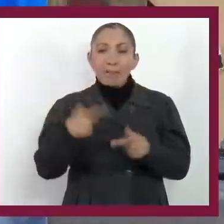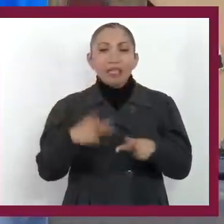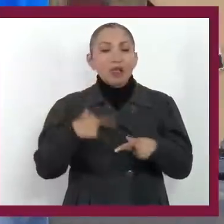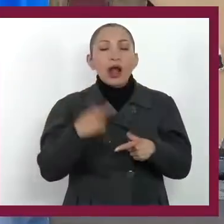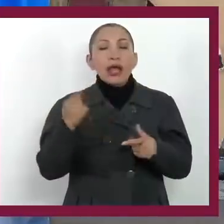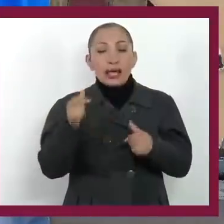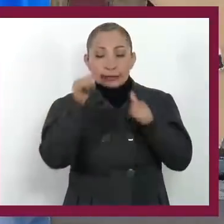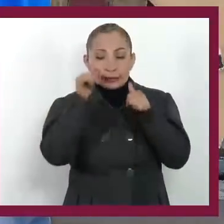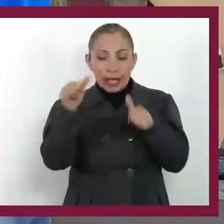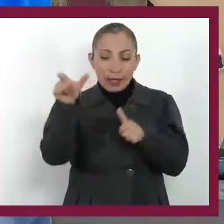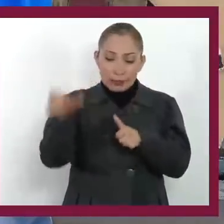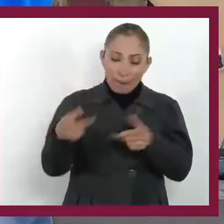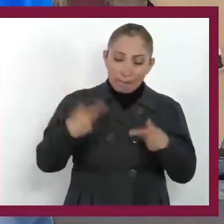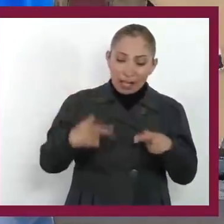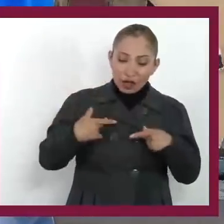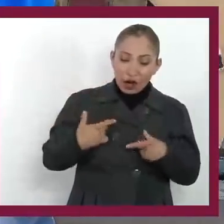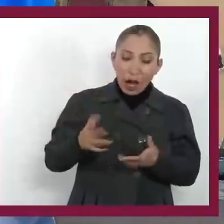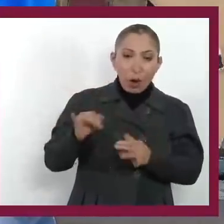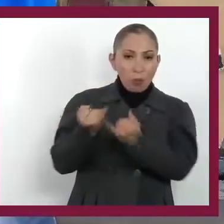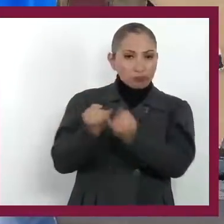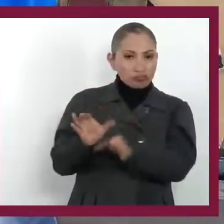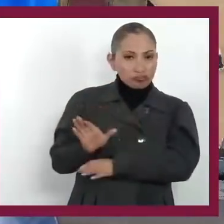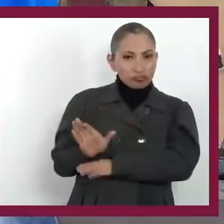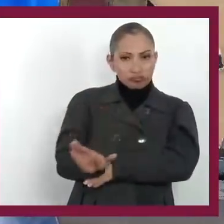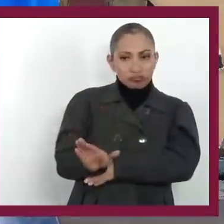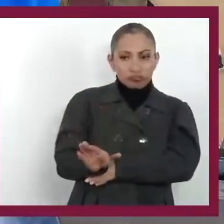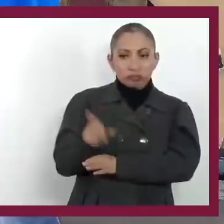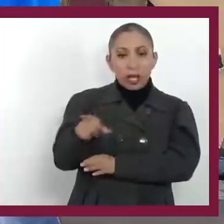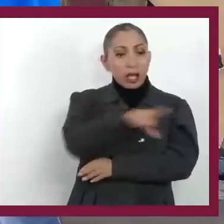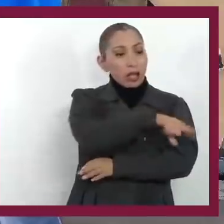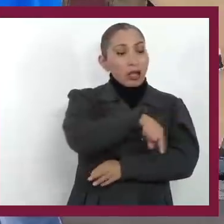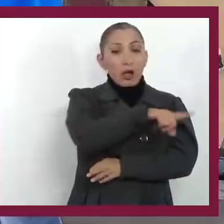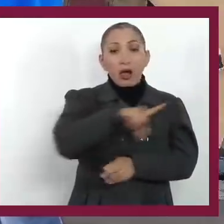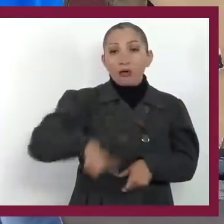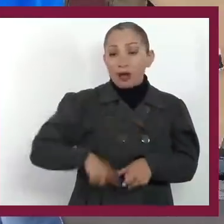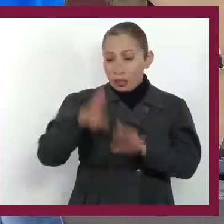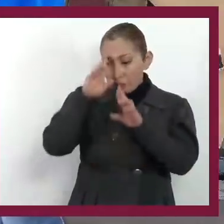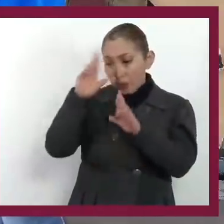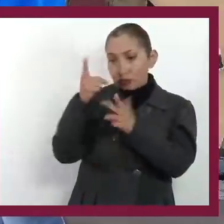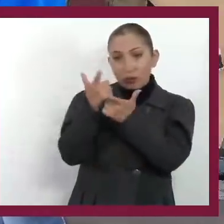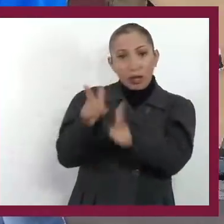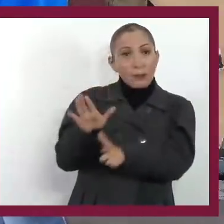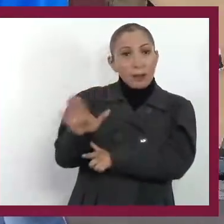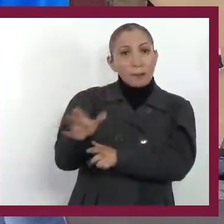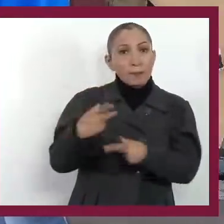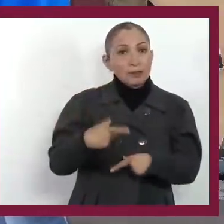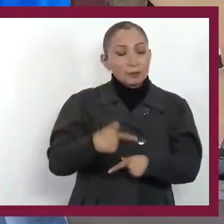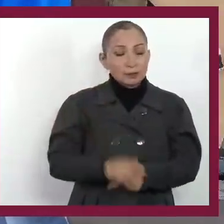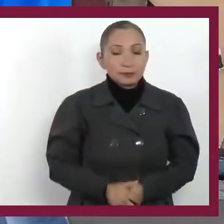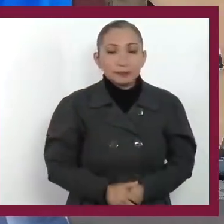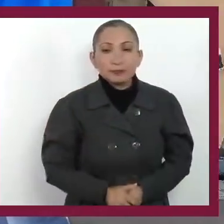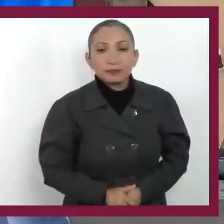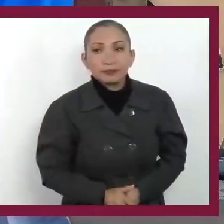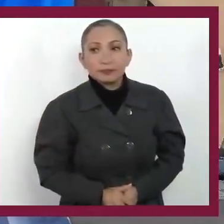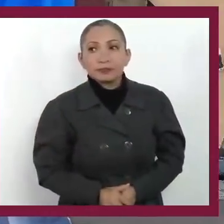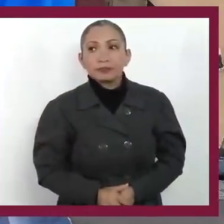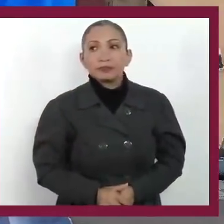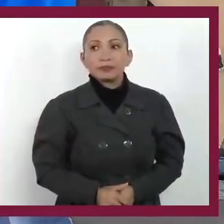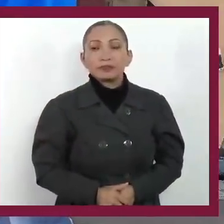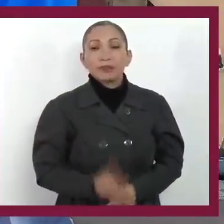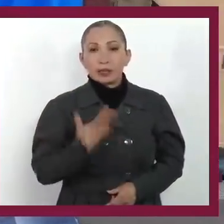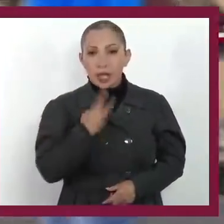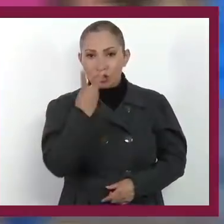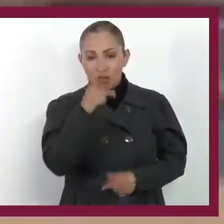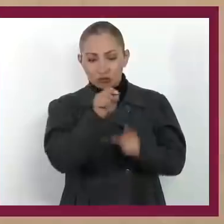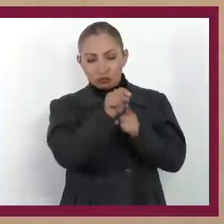que se centra en la persona como individuo autónomo y donde el Estado debe respetar la libertad del ciudadano. Tiene